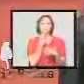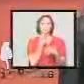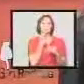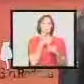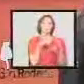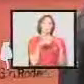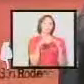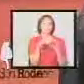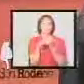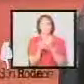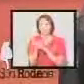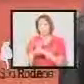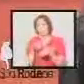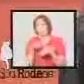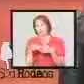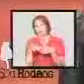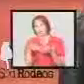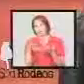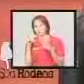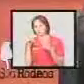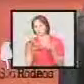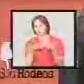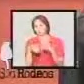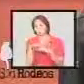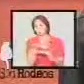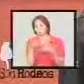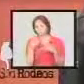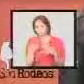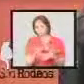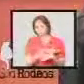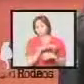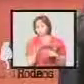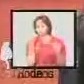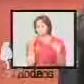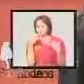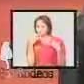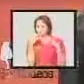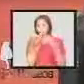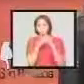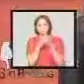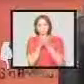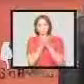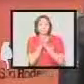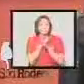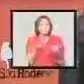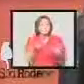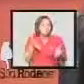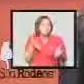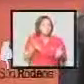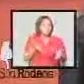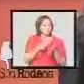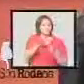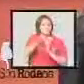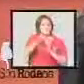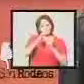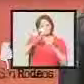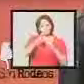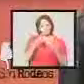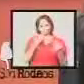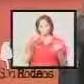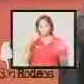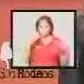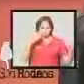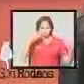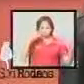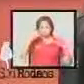desarrollo. Entonces, en nuestras oficinas, ¿verdad? Estamos ansiosos de que los costarricenses se acerquen